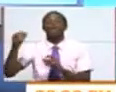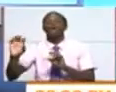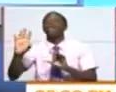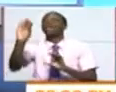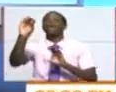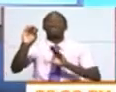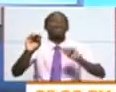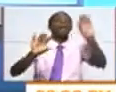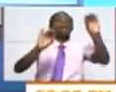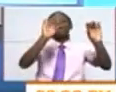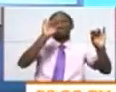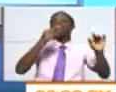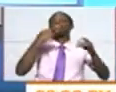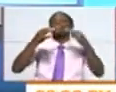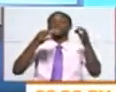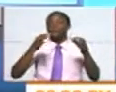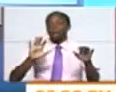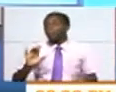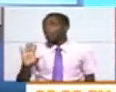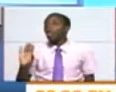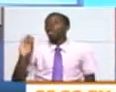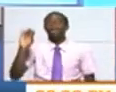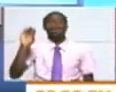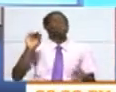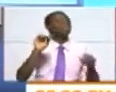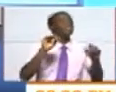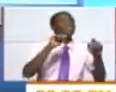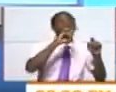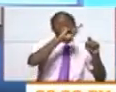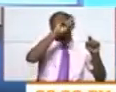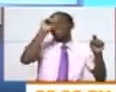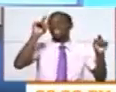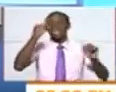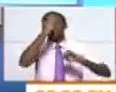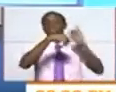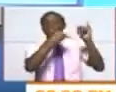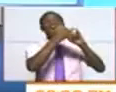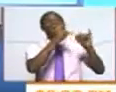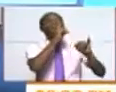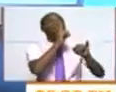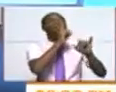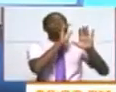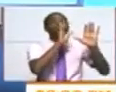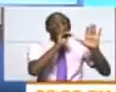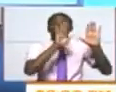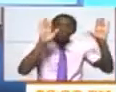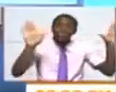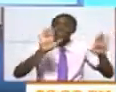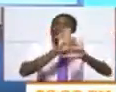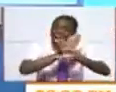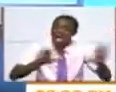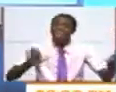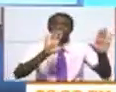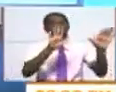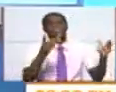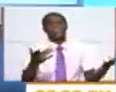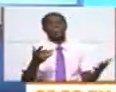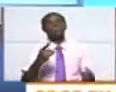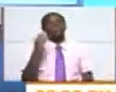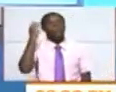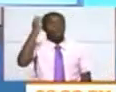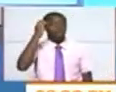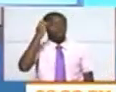se levantan voces, los medios internacionales inmediatamente, ¡cállense! ¡Cállense! ¡Cállense! El eurodiputado Javier